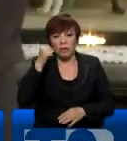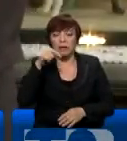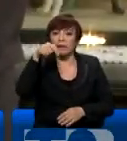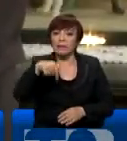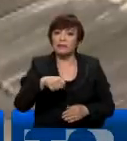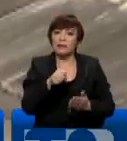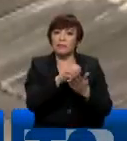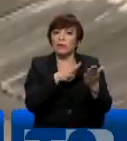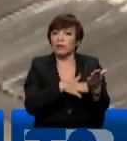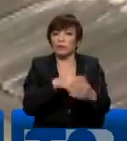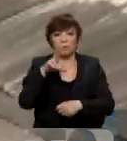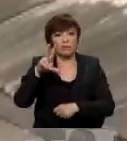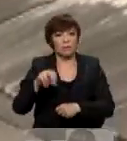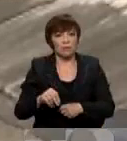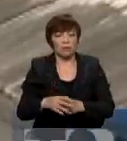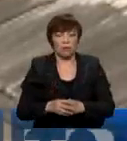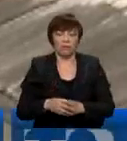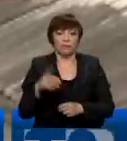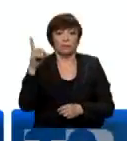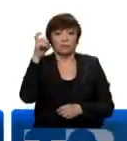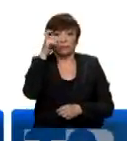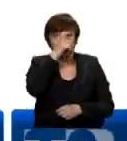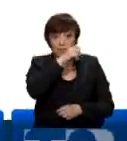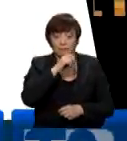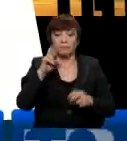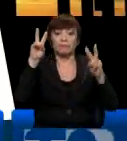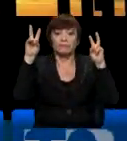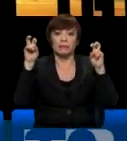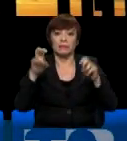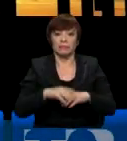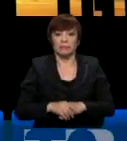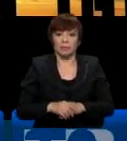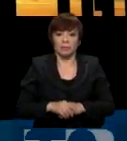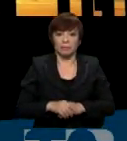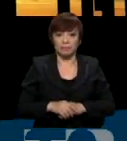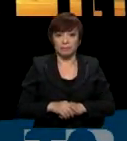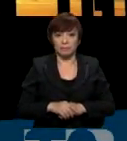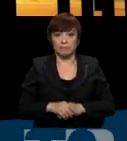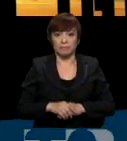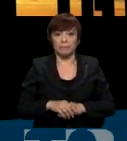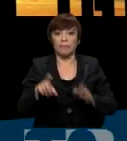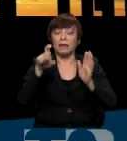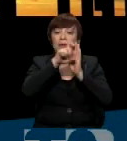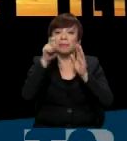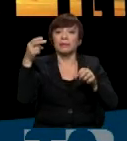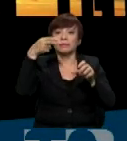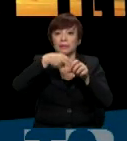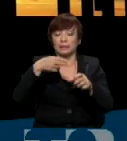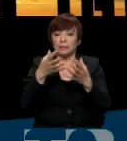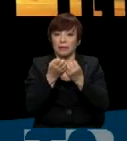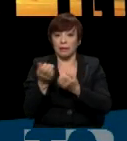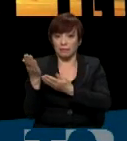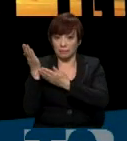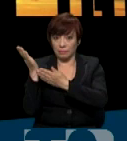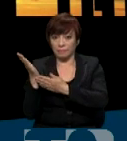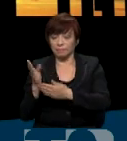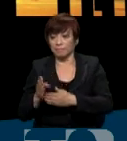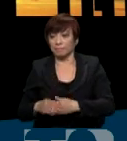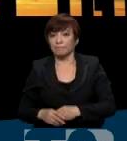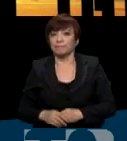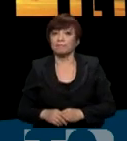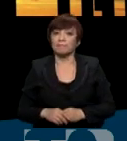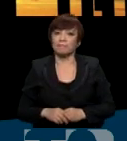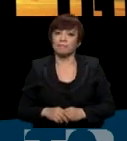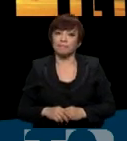es una aventura. Las expresiones de interés vienen de las empresas Técnicas Reunidas S.A., Meribano Hidrocarburos S.A., Ingeniería Coliseum, Hoscan